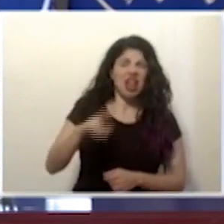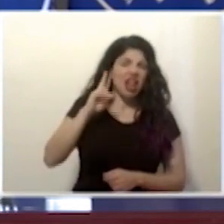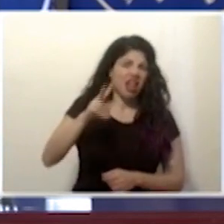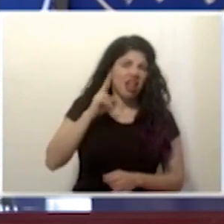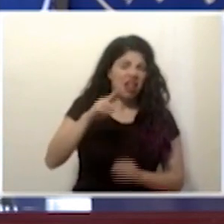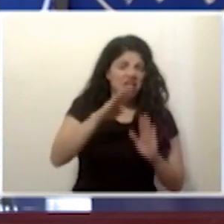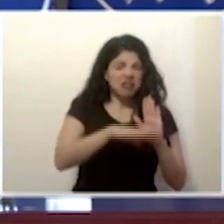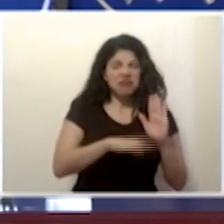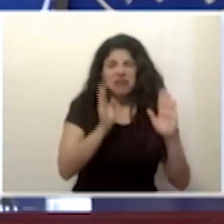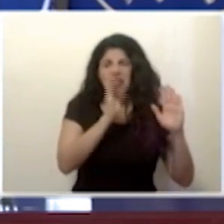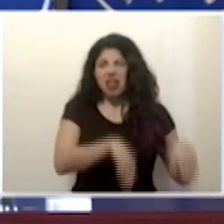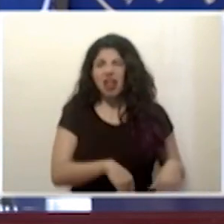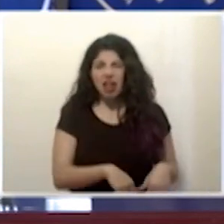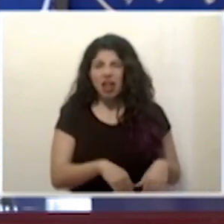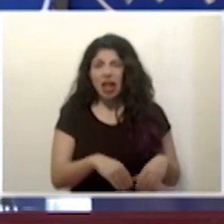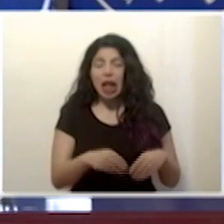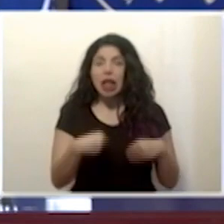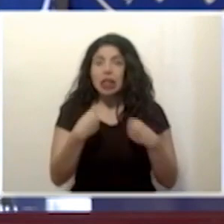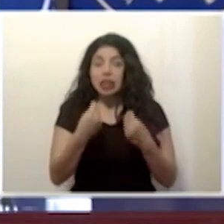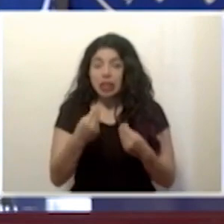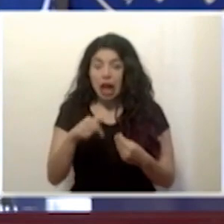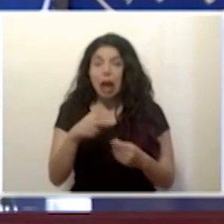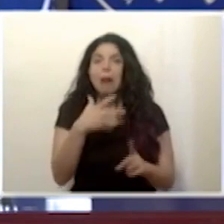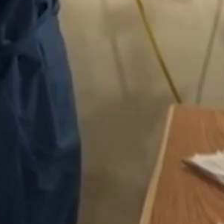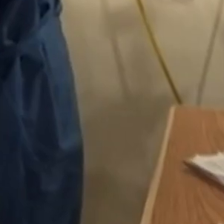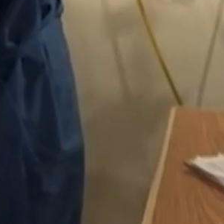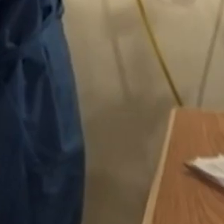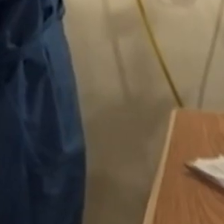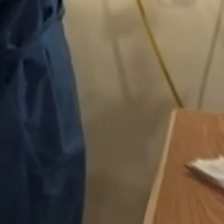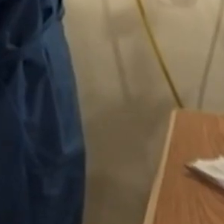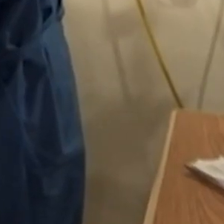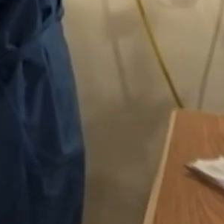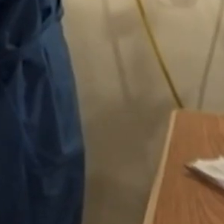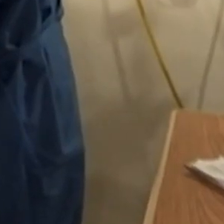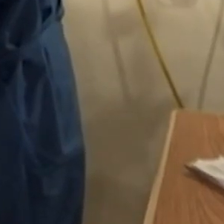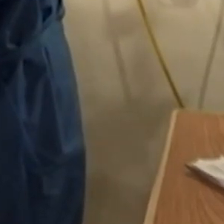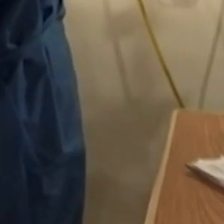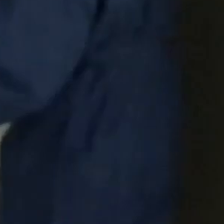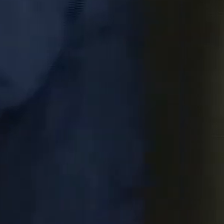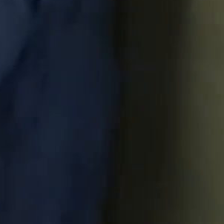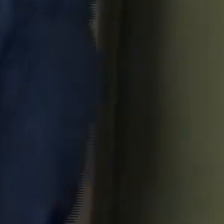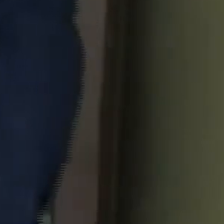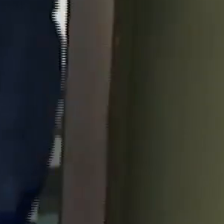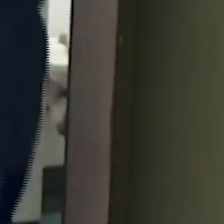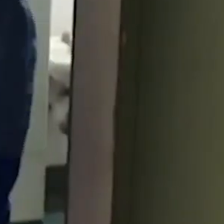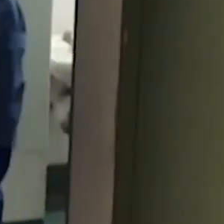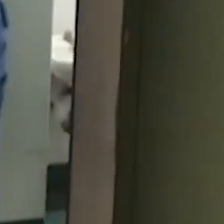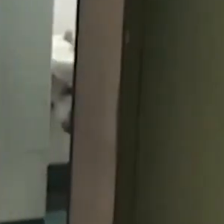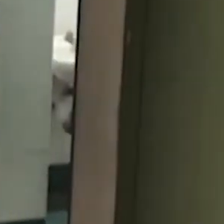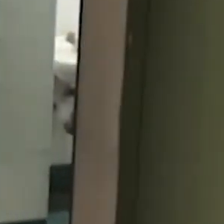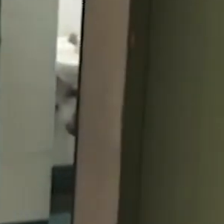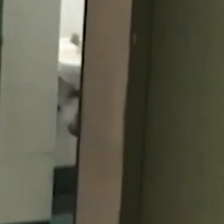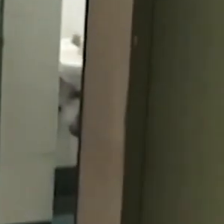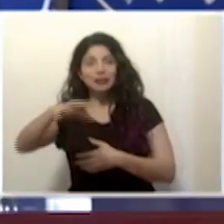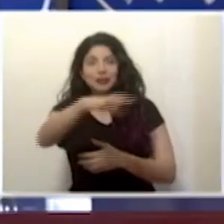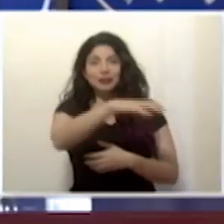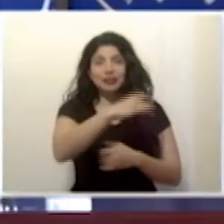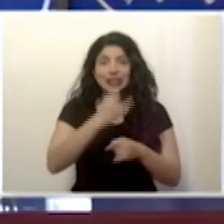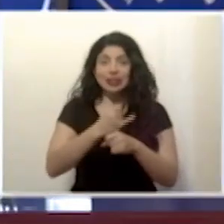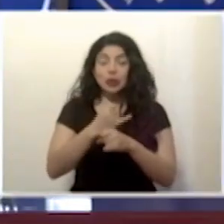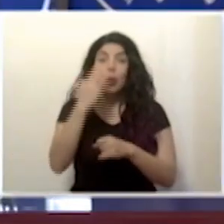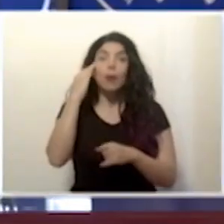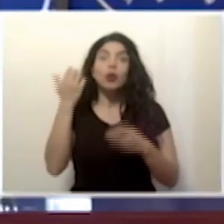seguir lineamientos pues genera una afectación hacia el otro. Además, pidió a las personas apoyar el trabajo de los funcionarios de la salud.